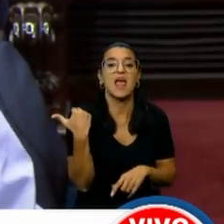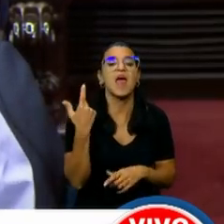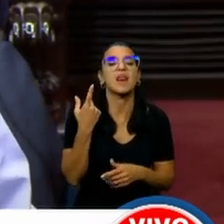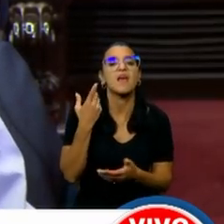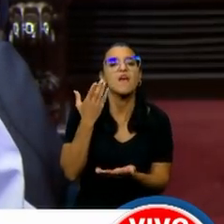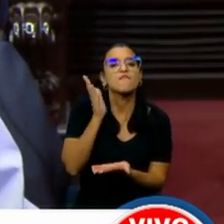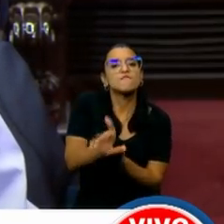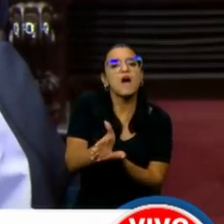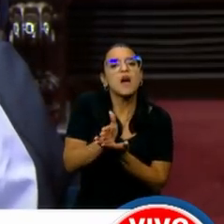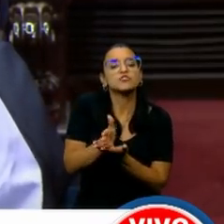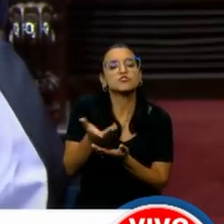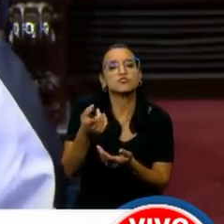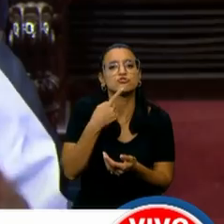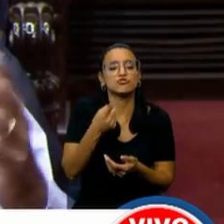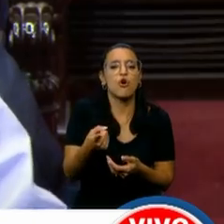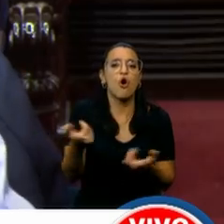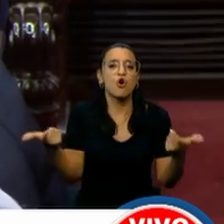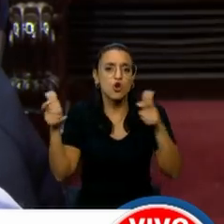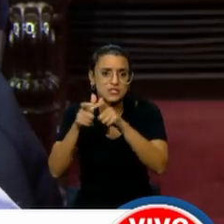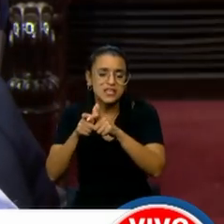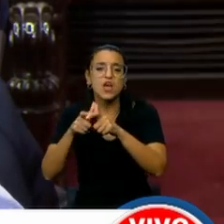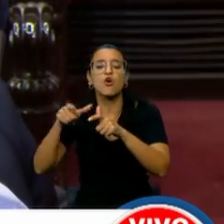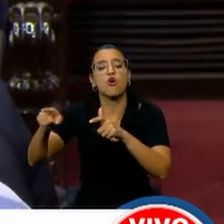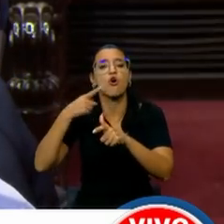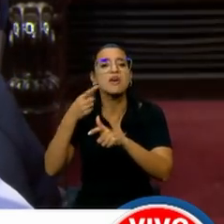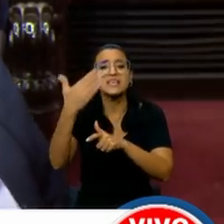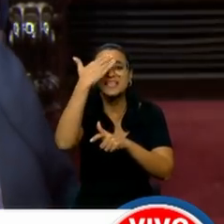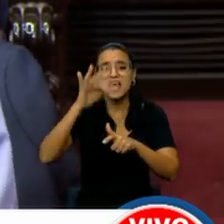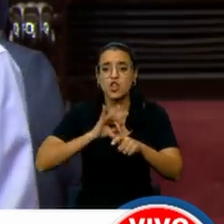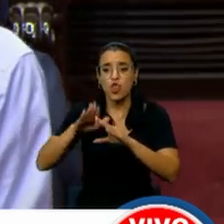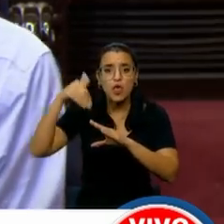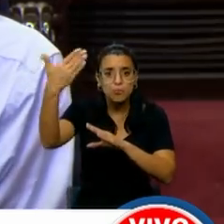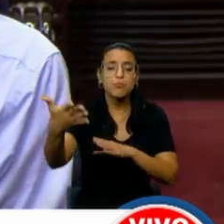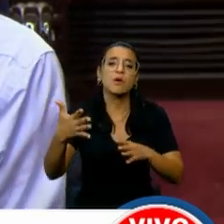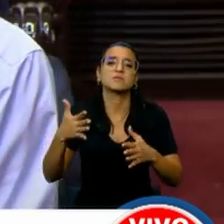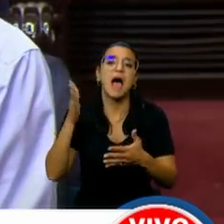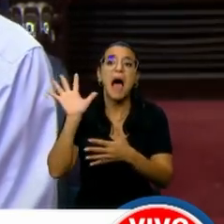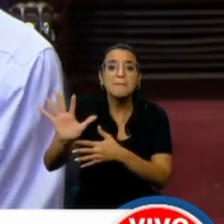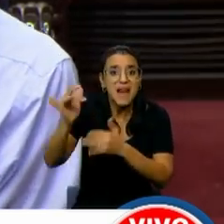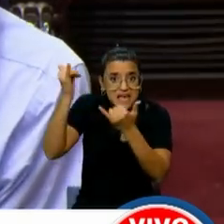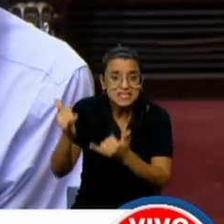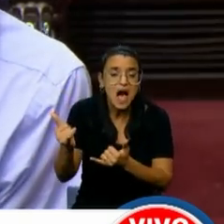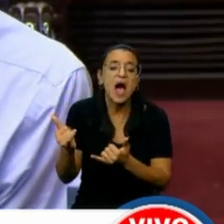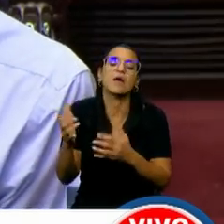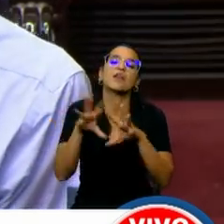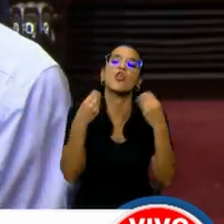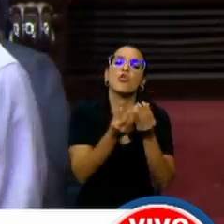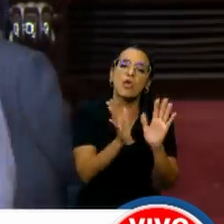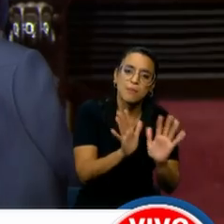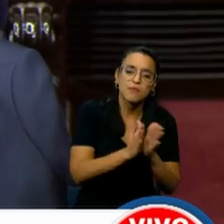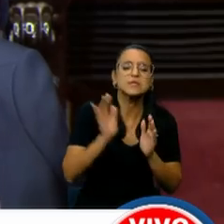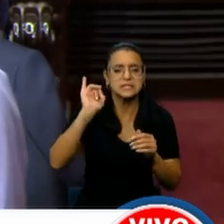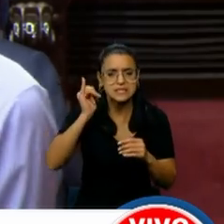fallo del consejo de la magistratura quince años después se cumple la amenaza y además diputado por